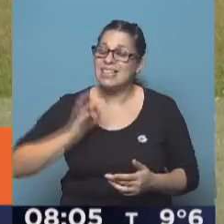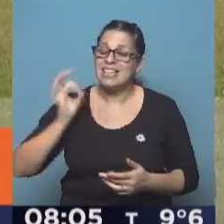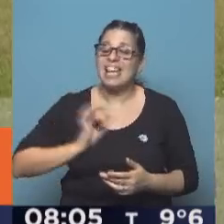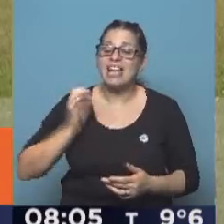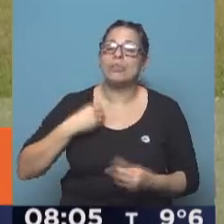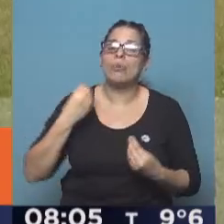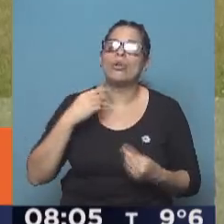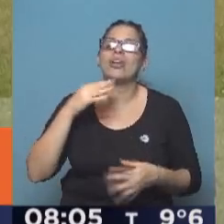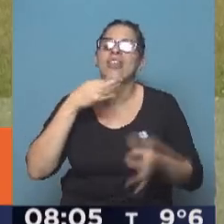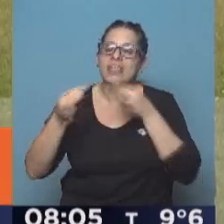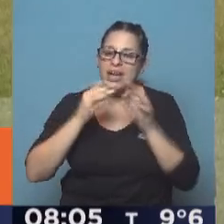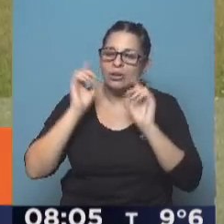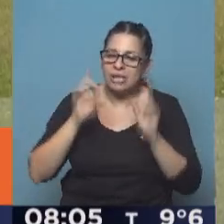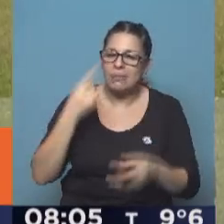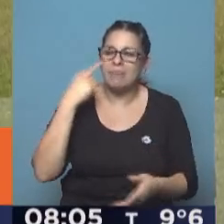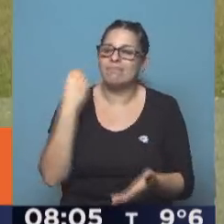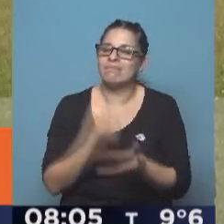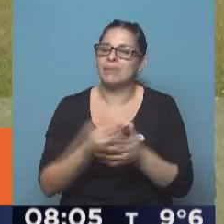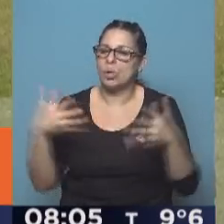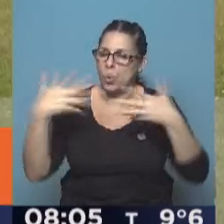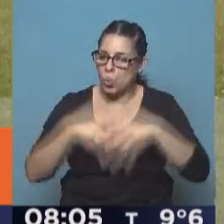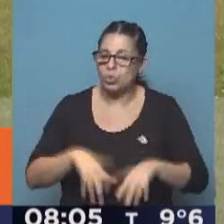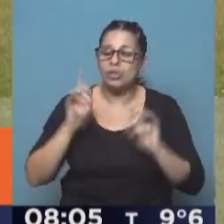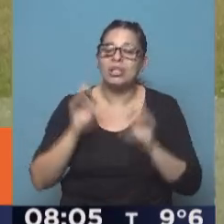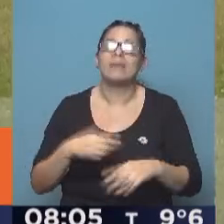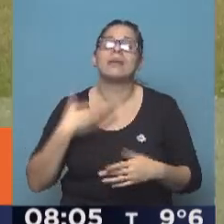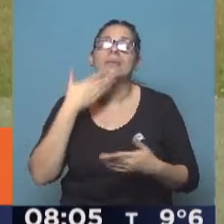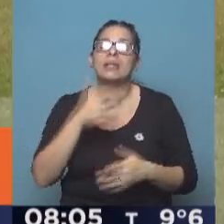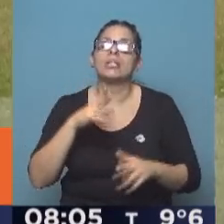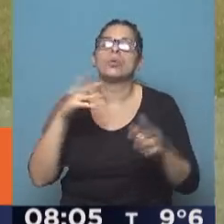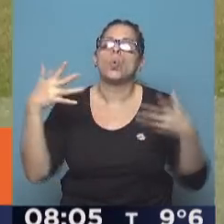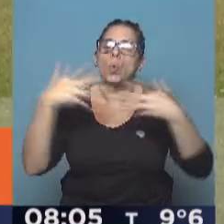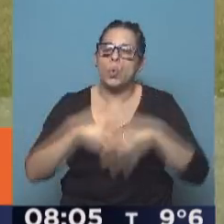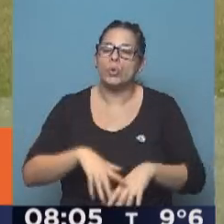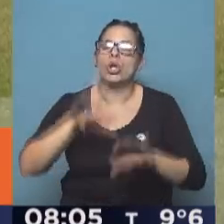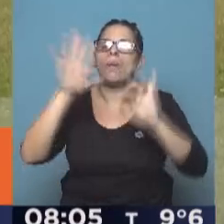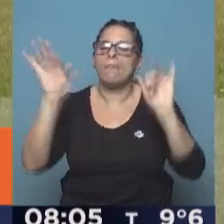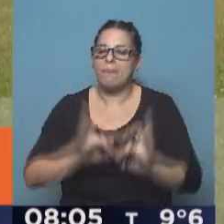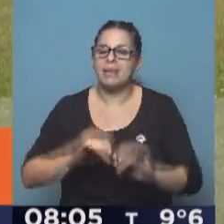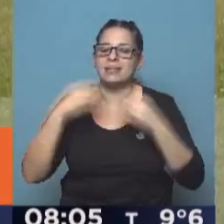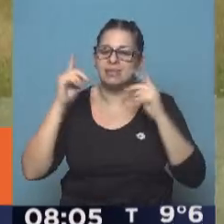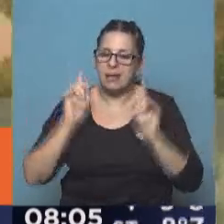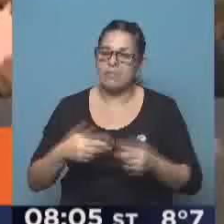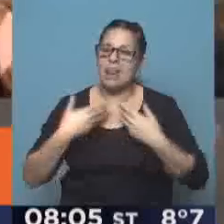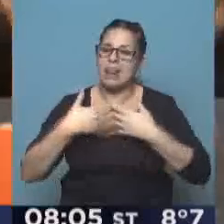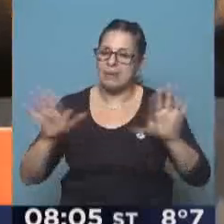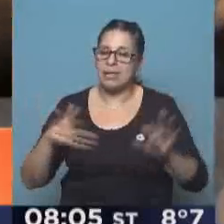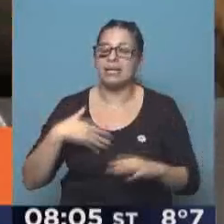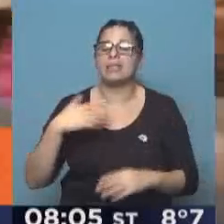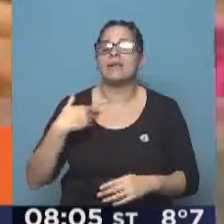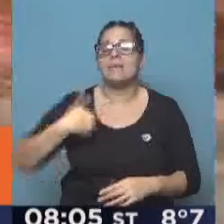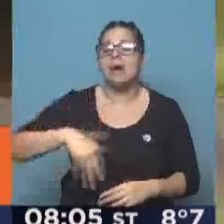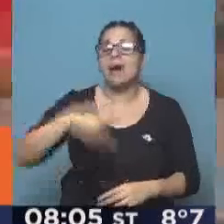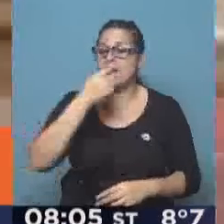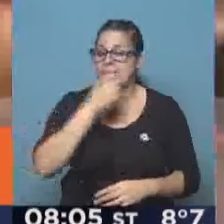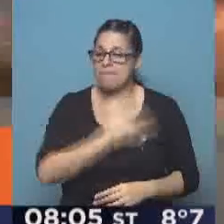convivencia. También hacemos mención a la unión, a la paz y a la libertad, parte de la actividad que el presidente Macri